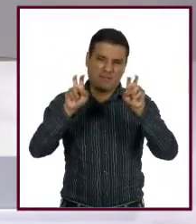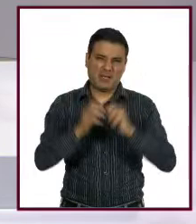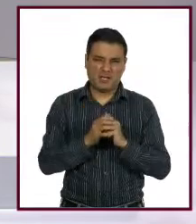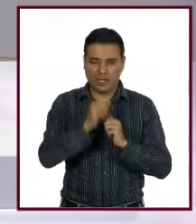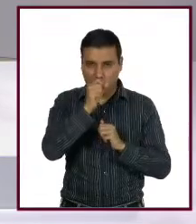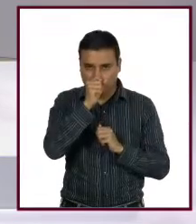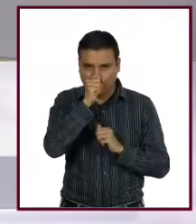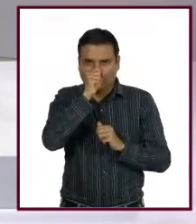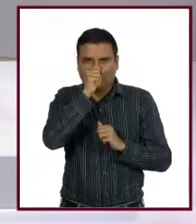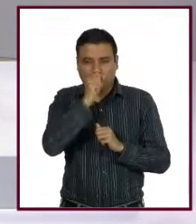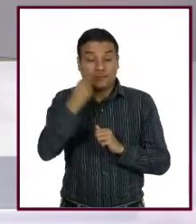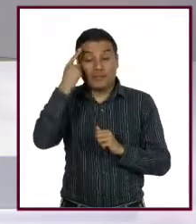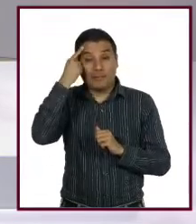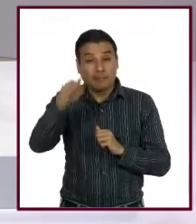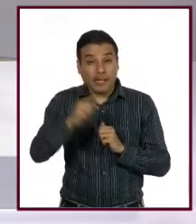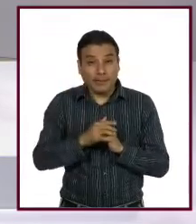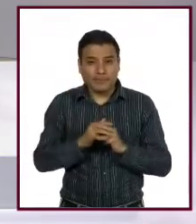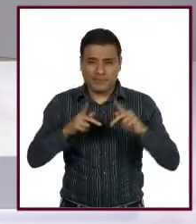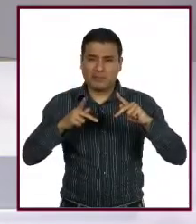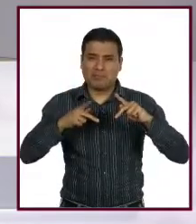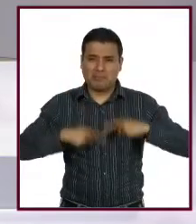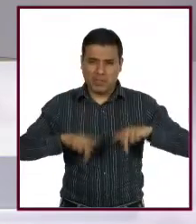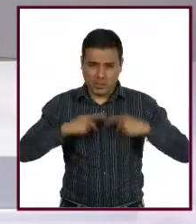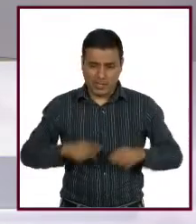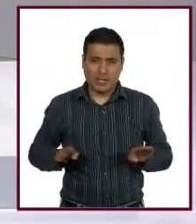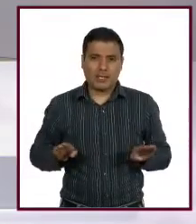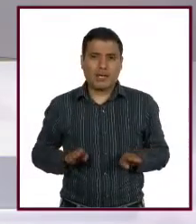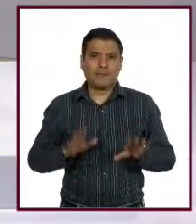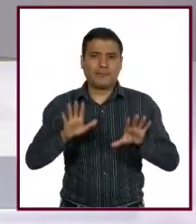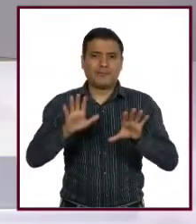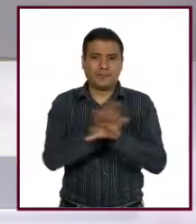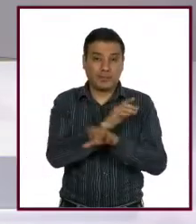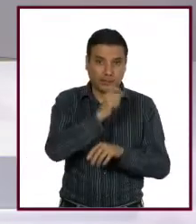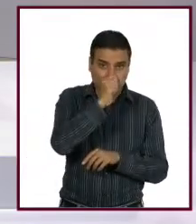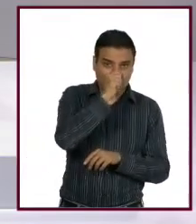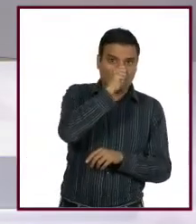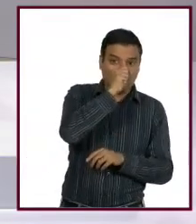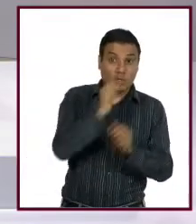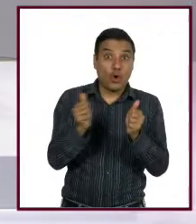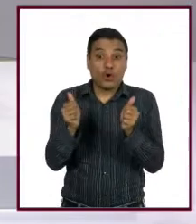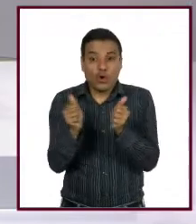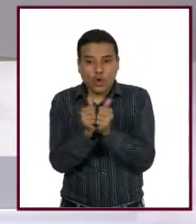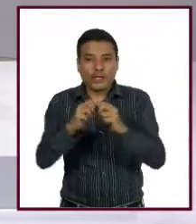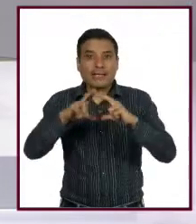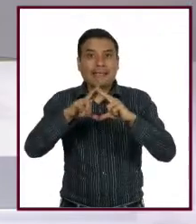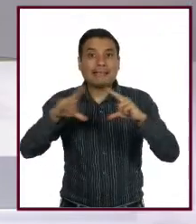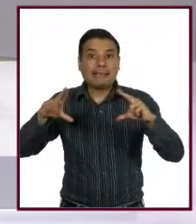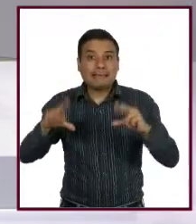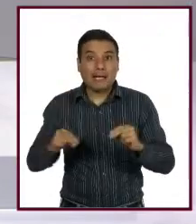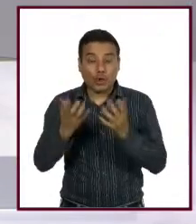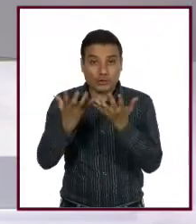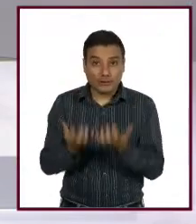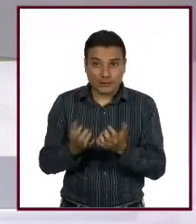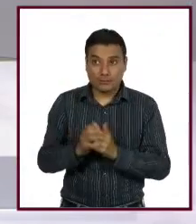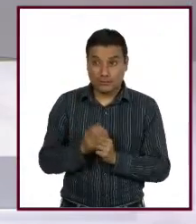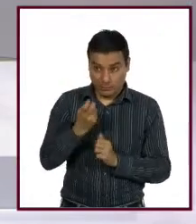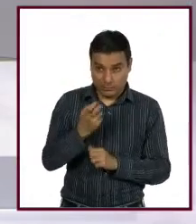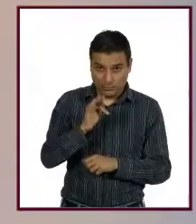el comportamiento mezcladas con el hielo seco empleado en diversos espacios de diversión. Pregunta Edward Mon si eso es posible.